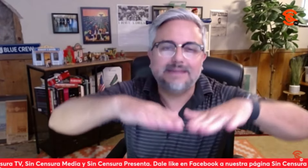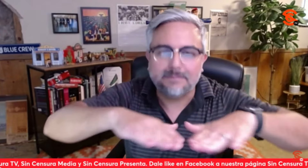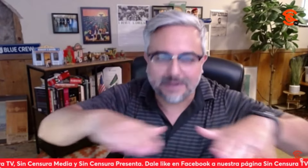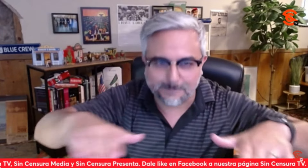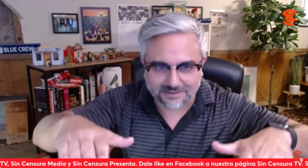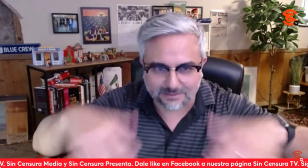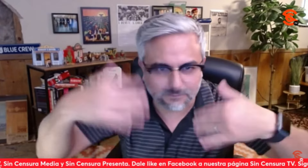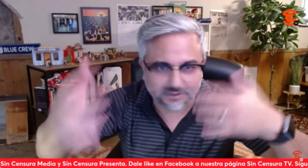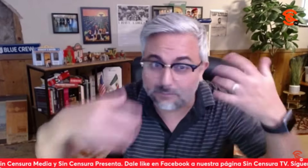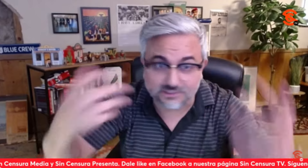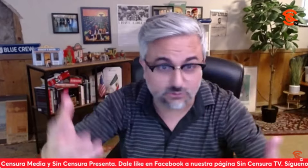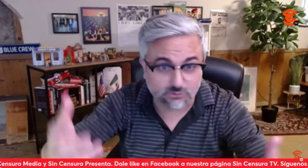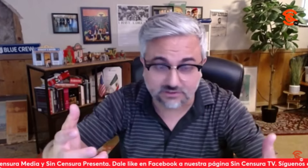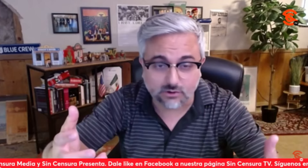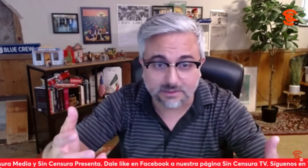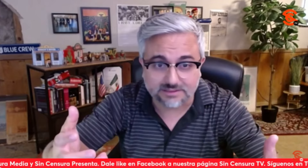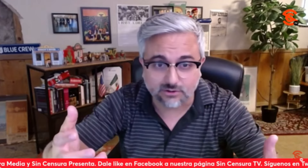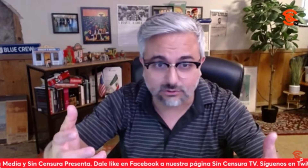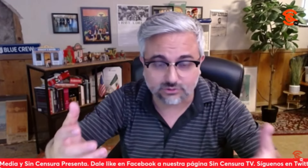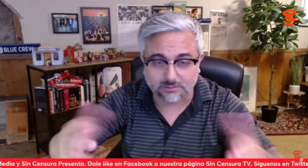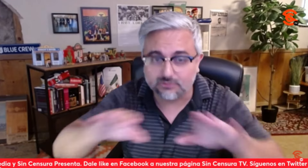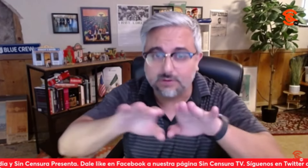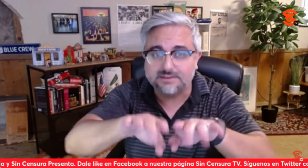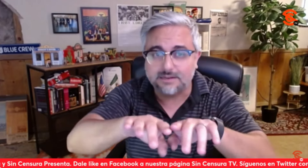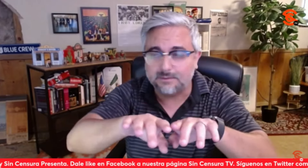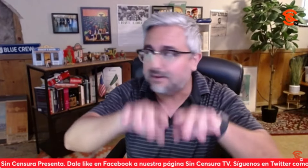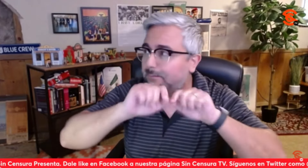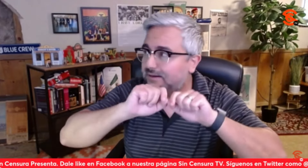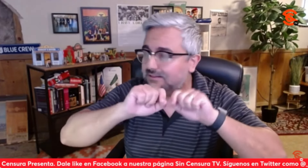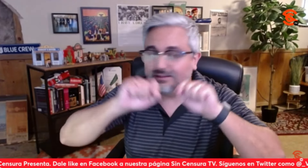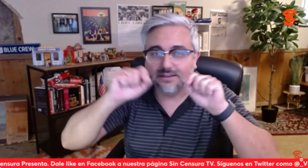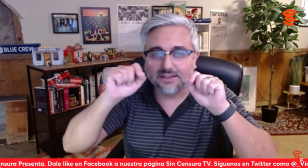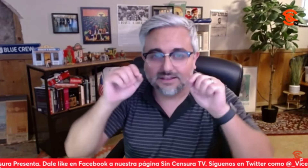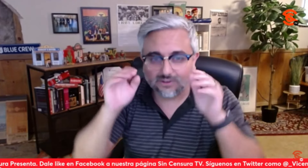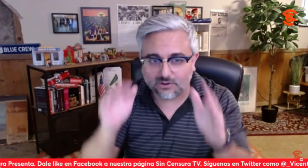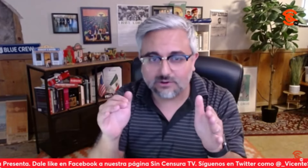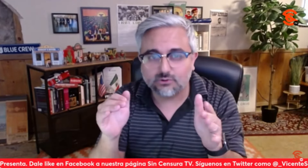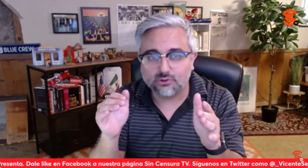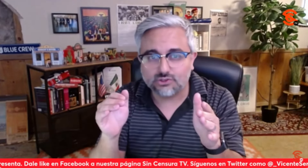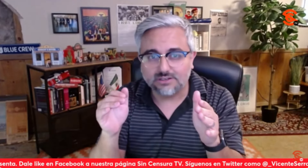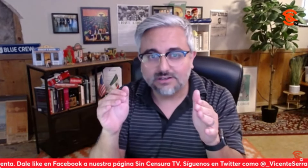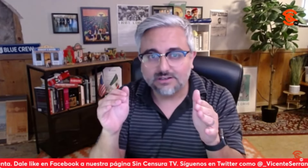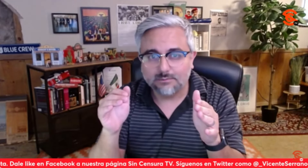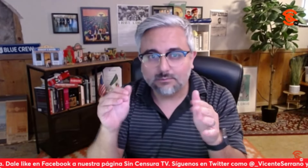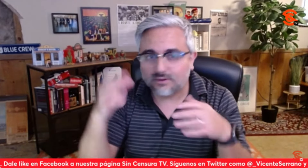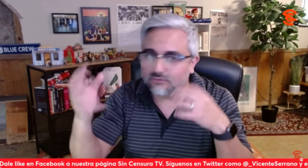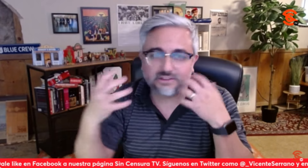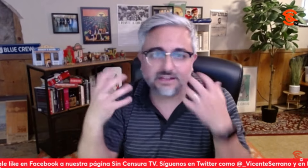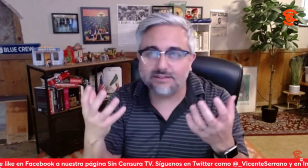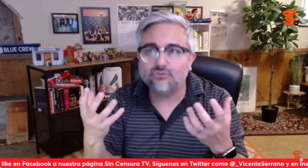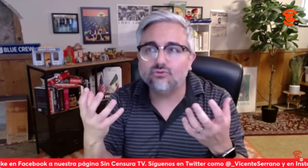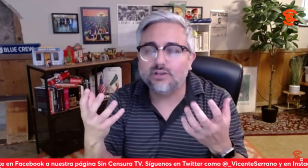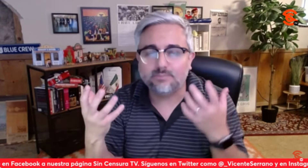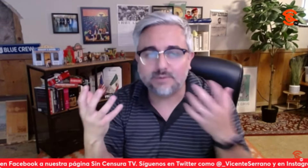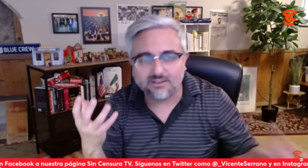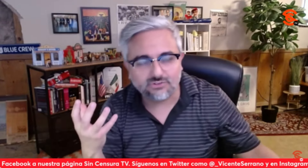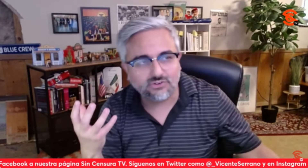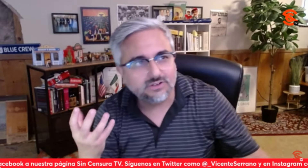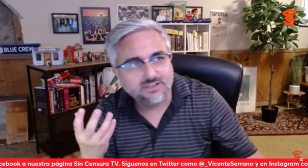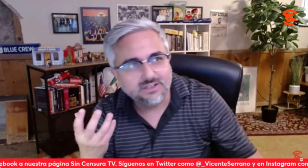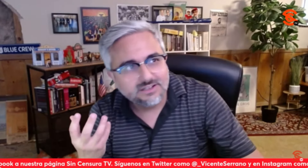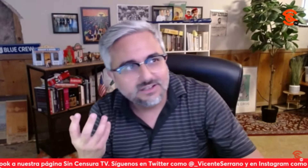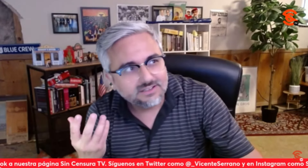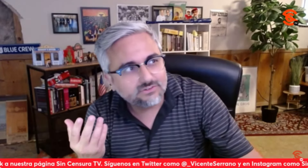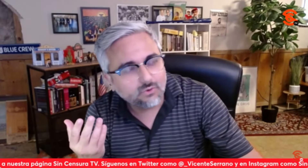hacer nada más la primera parte, porque hay muchas notas que comentar con usted, no solamente la primera parte. Quiero que lo escuche porque al final de su